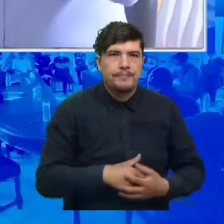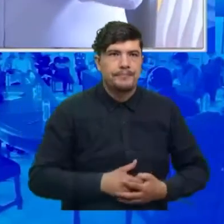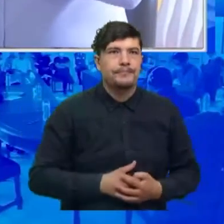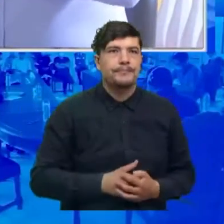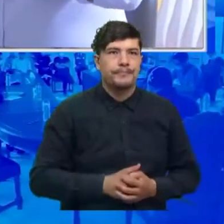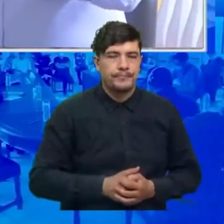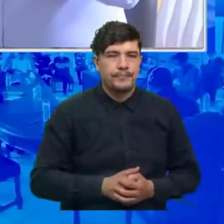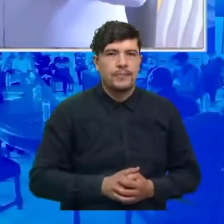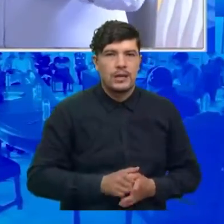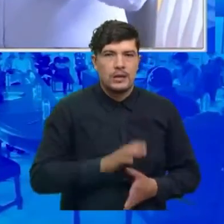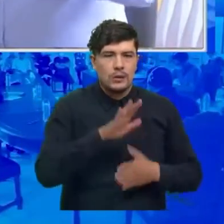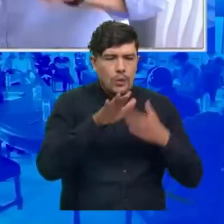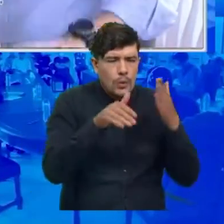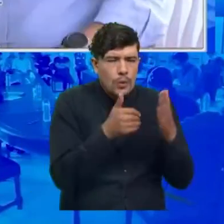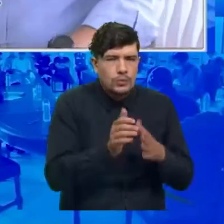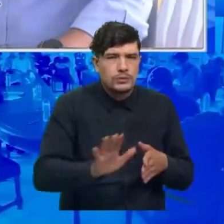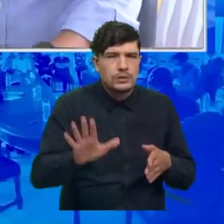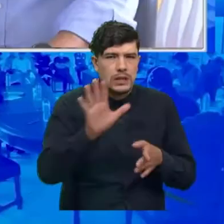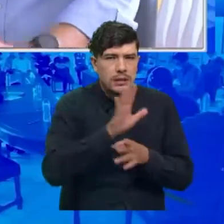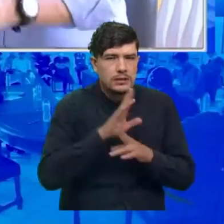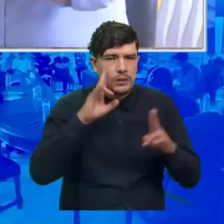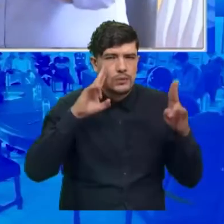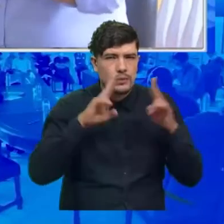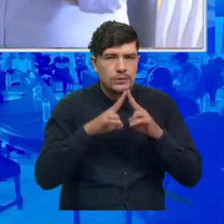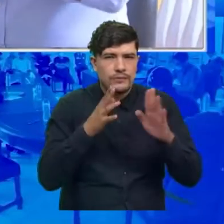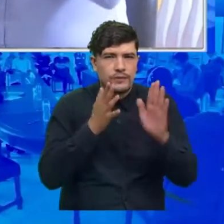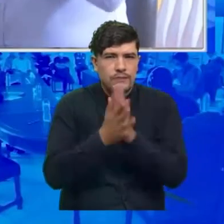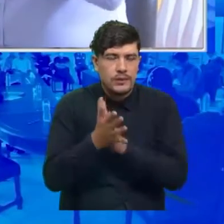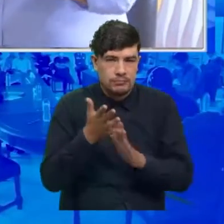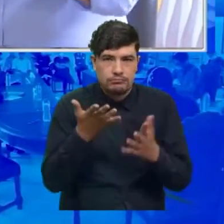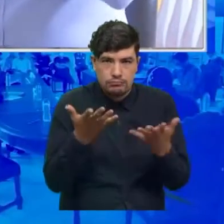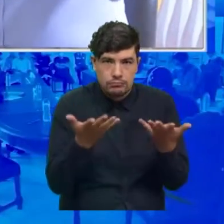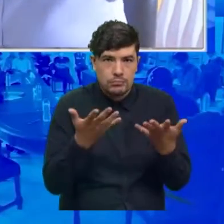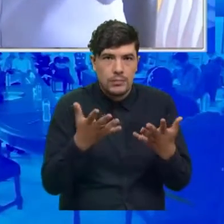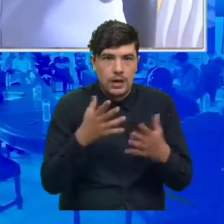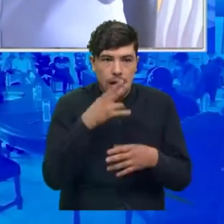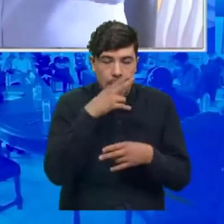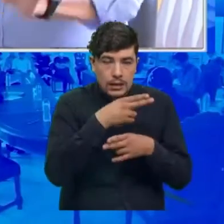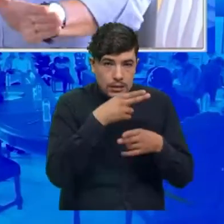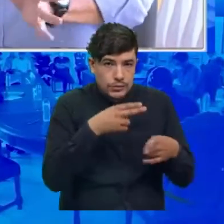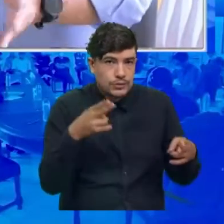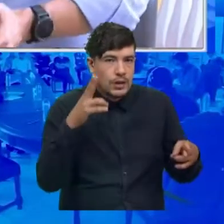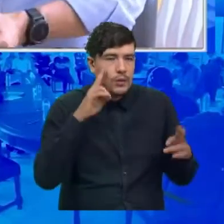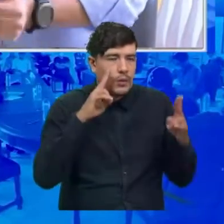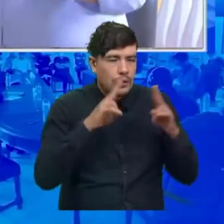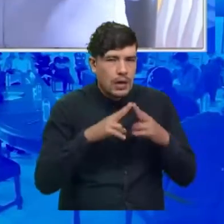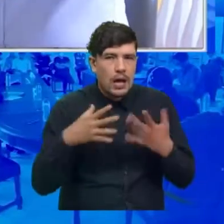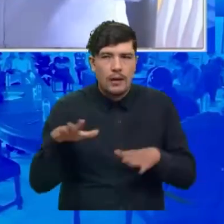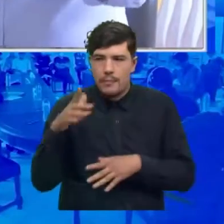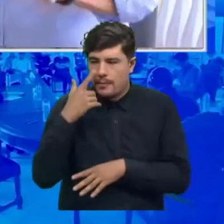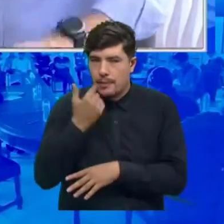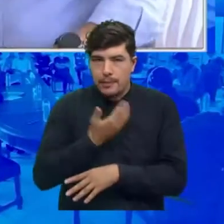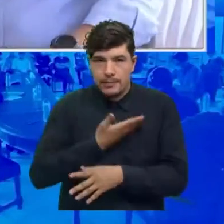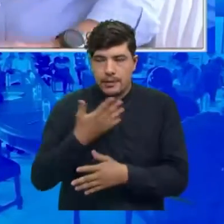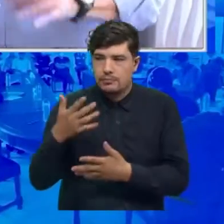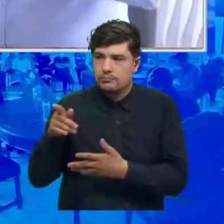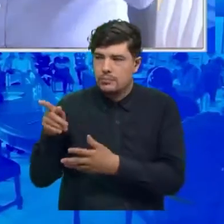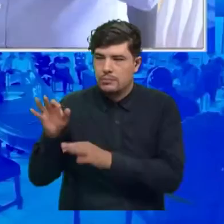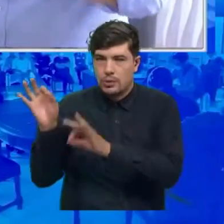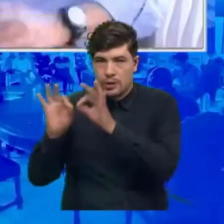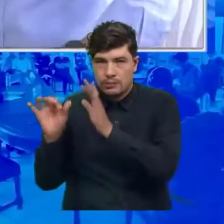para que los papitos tengan también toda esa facilidad y nuestros niños sepan que se le está entregando a los padres que se les trate casos totalmente